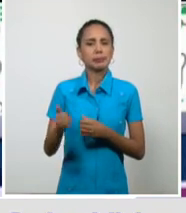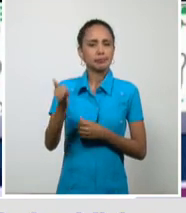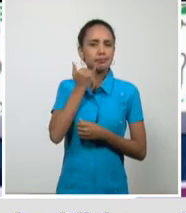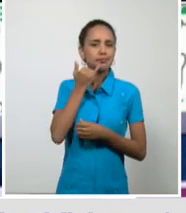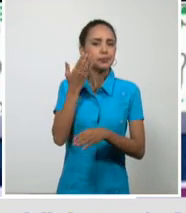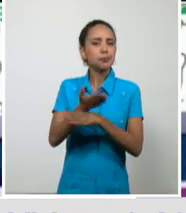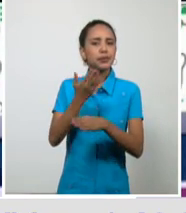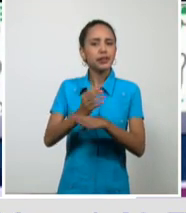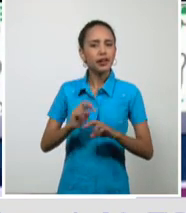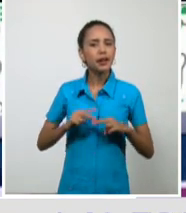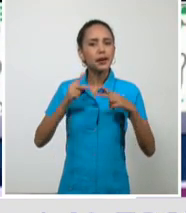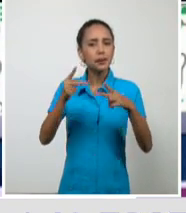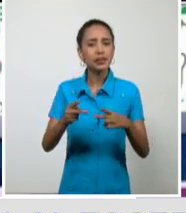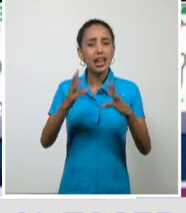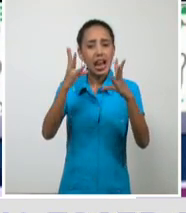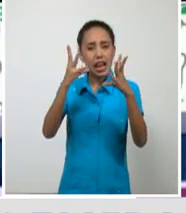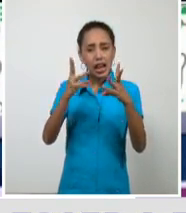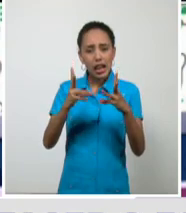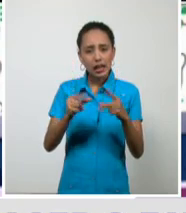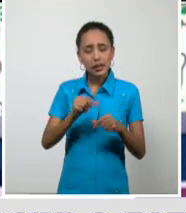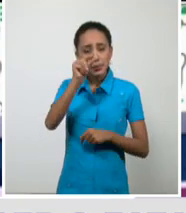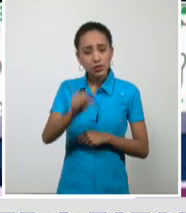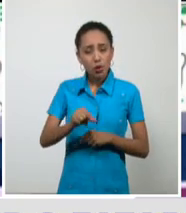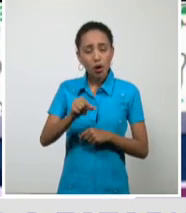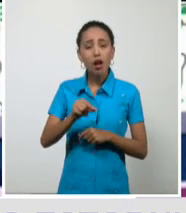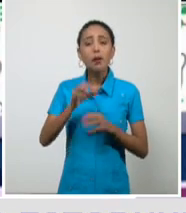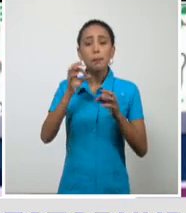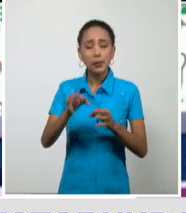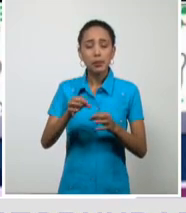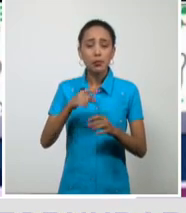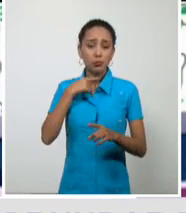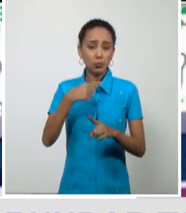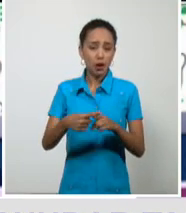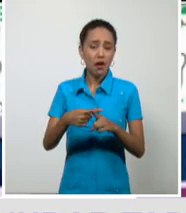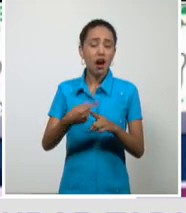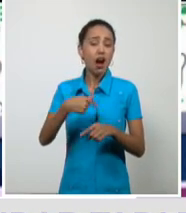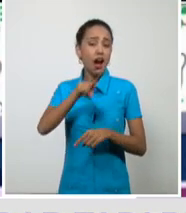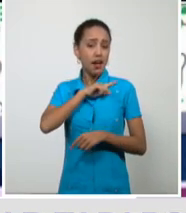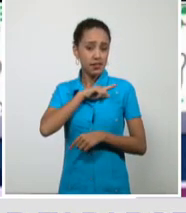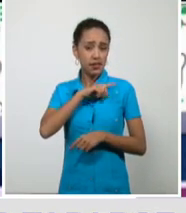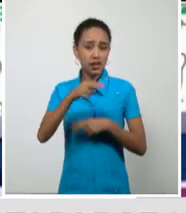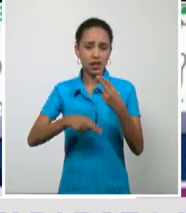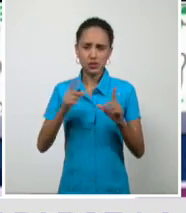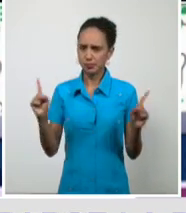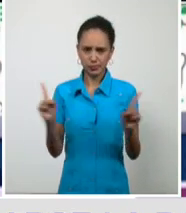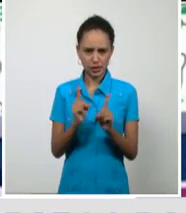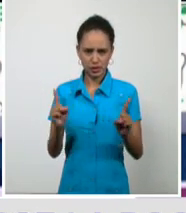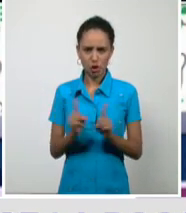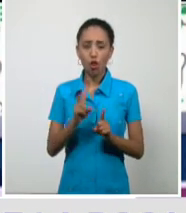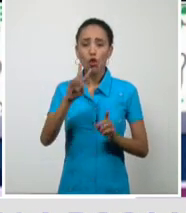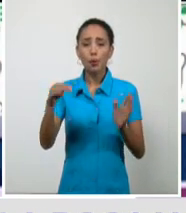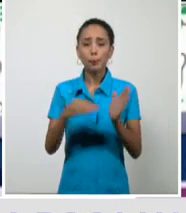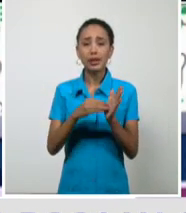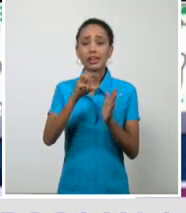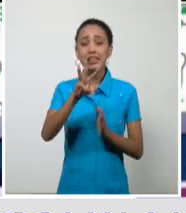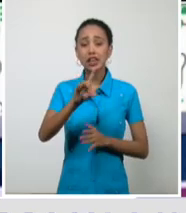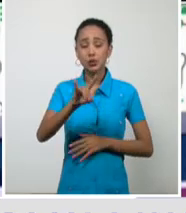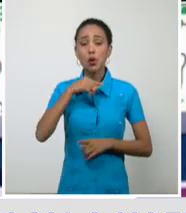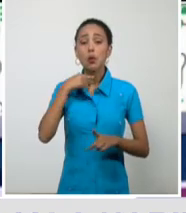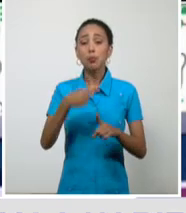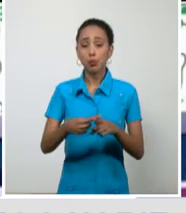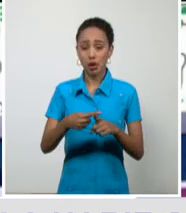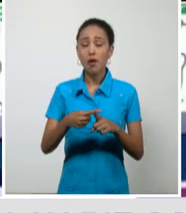reiterar una vez más el número de casos y de muestras ayer estudiadas. Bueno, en resumen, 2.039 muestras se